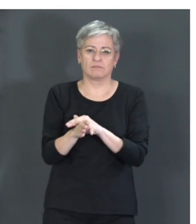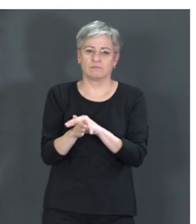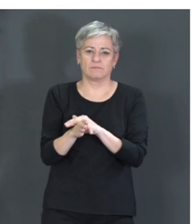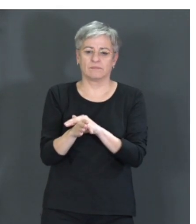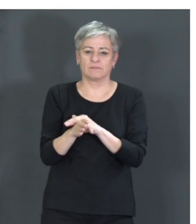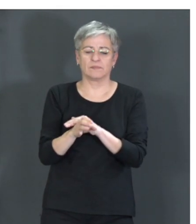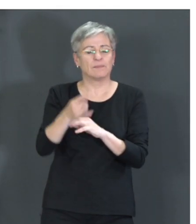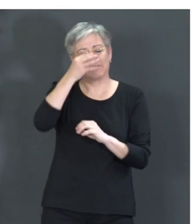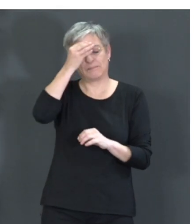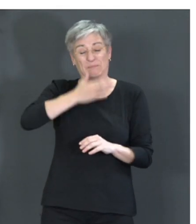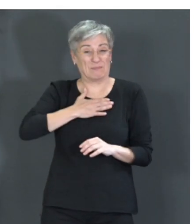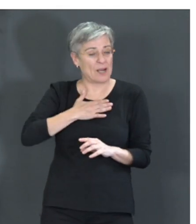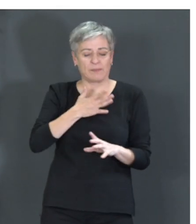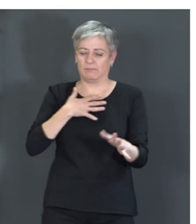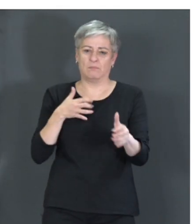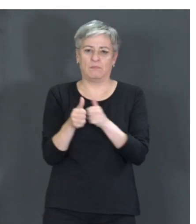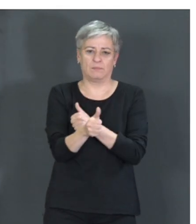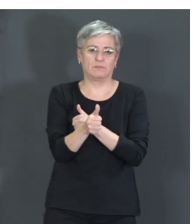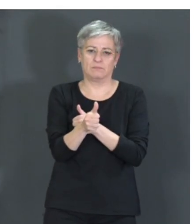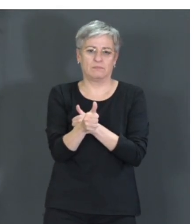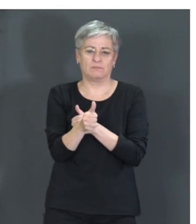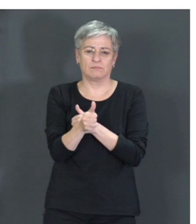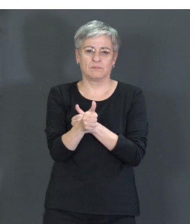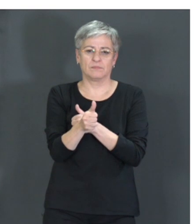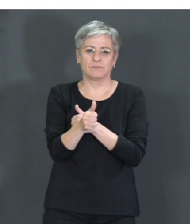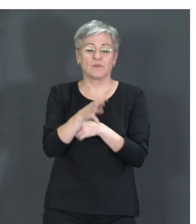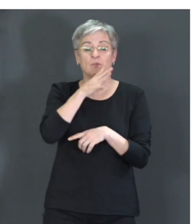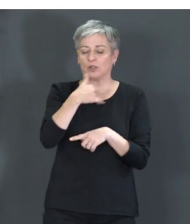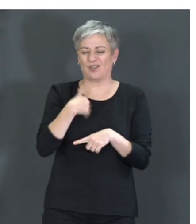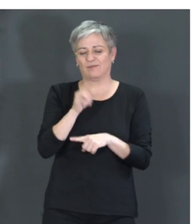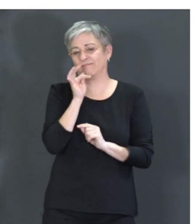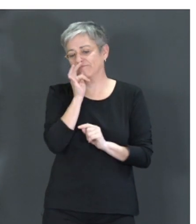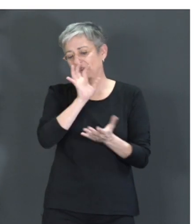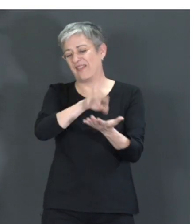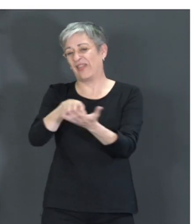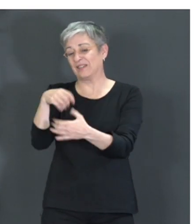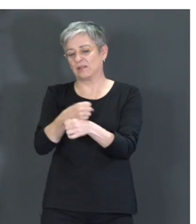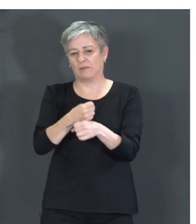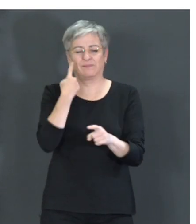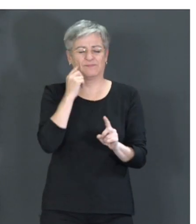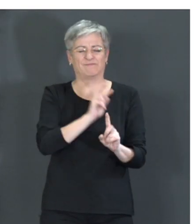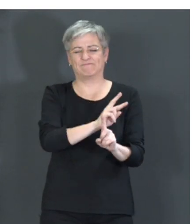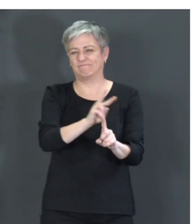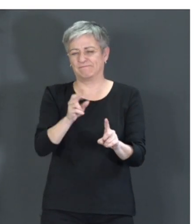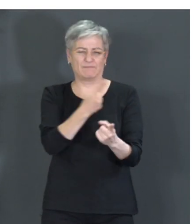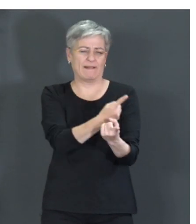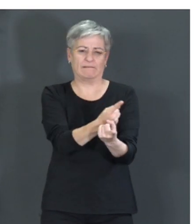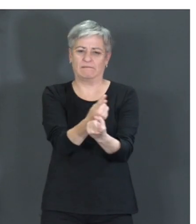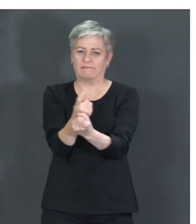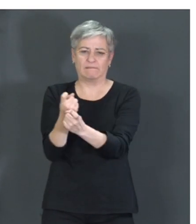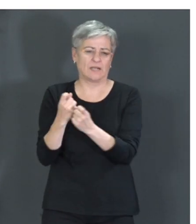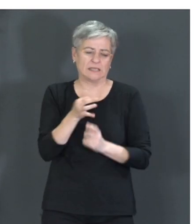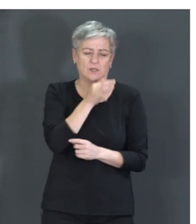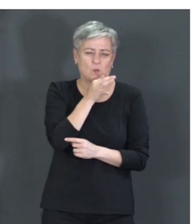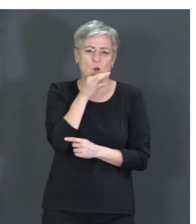sería prioritario, porque yo sigo viendo muchas carencias en los centros de trabajo. Yo hablo ahora del ámbito laboral, ¿no?